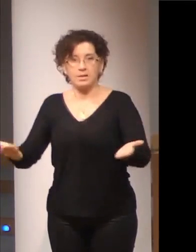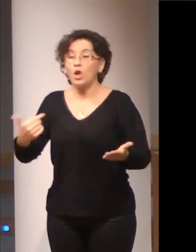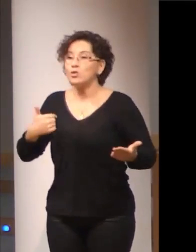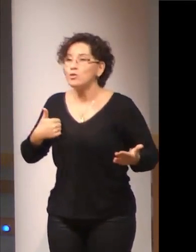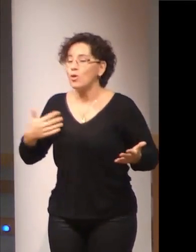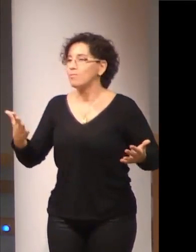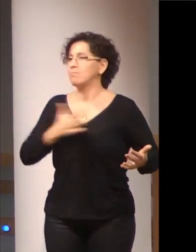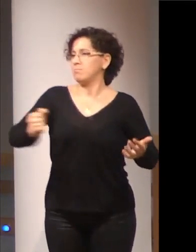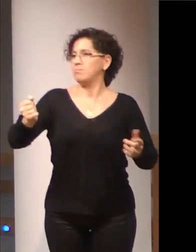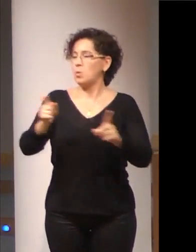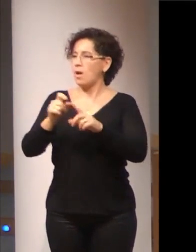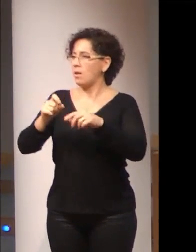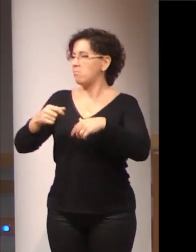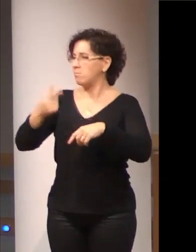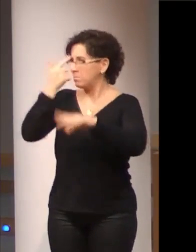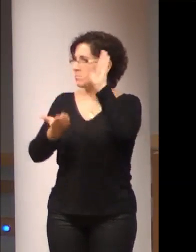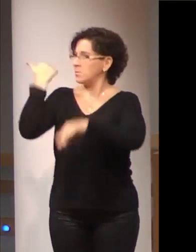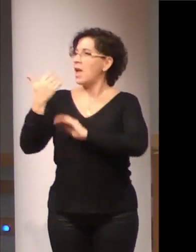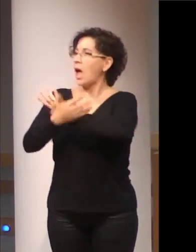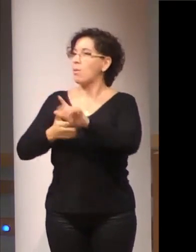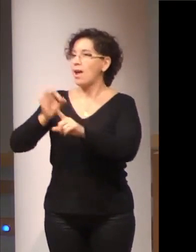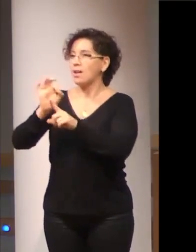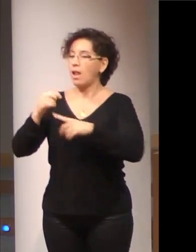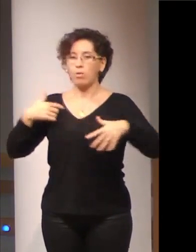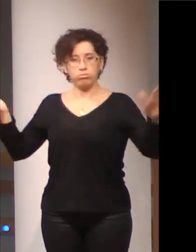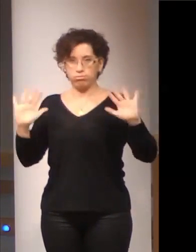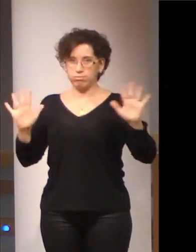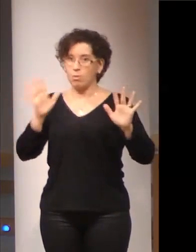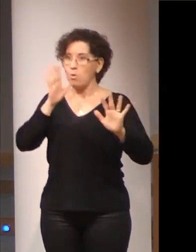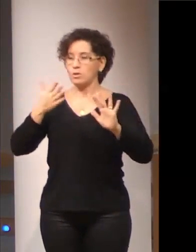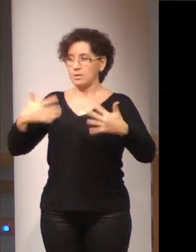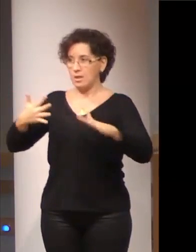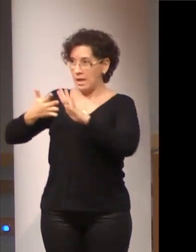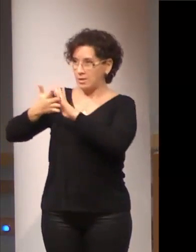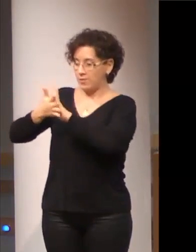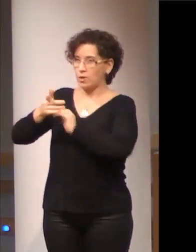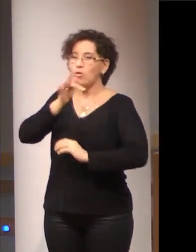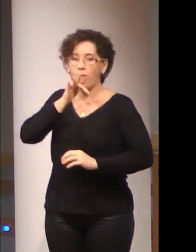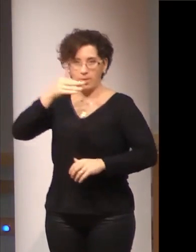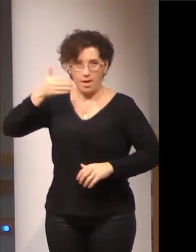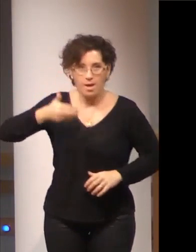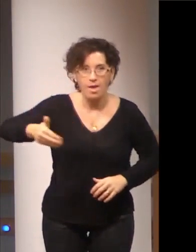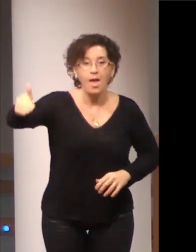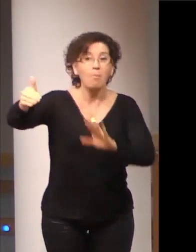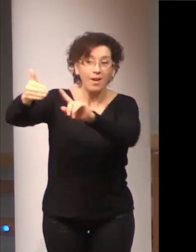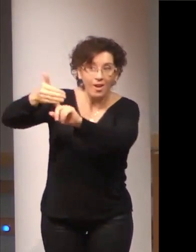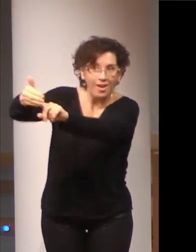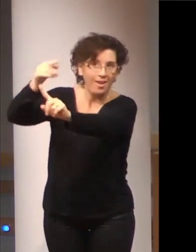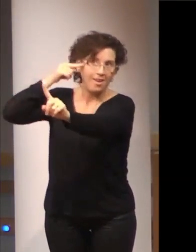estamos muy lejos de ese objetivo, pero en el horizonte seguramente todos tenemos esa meta.